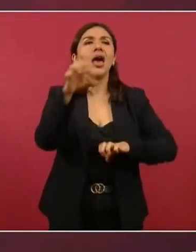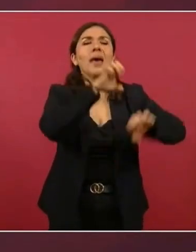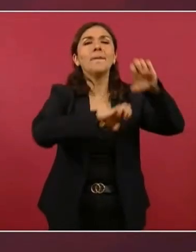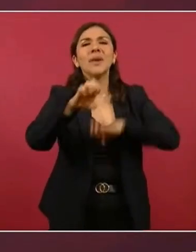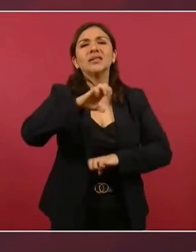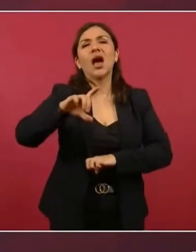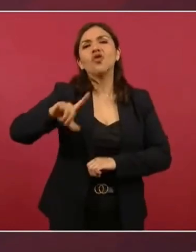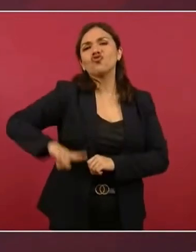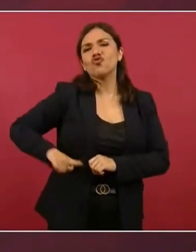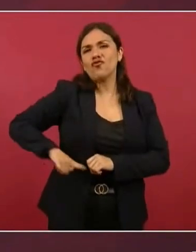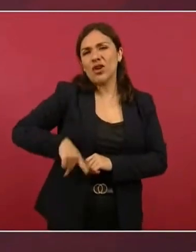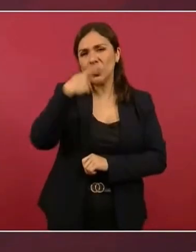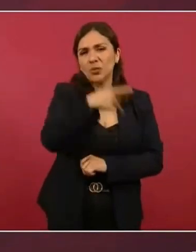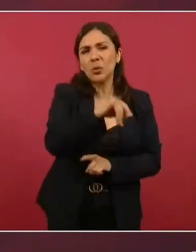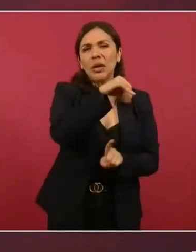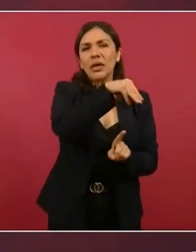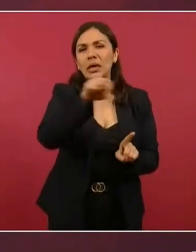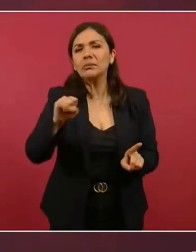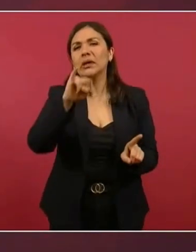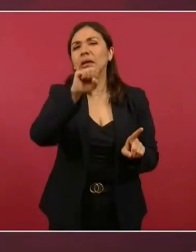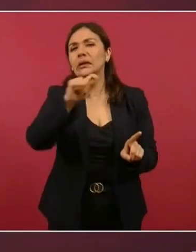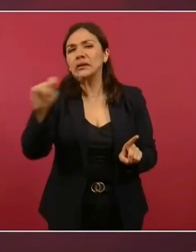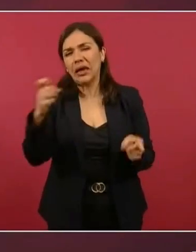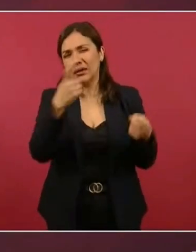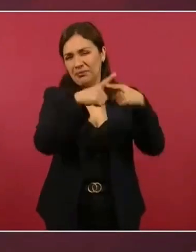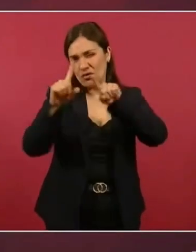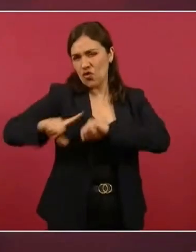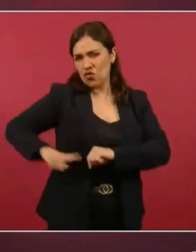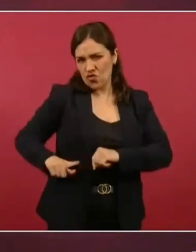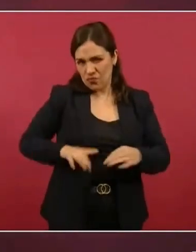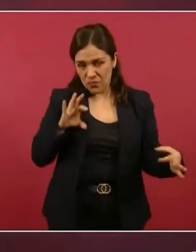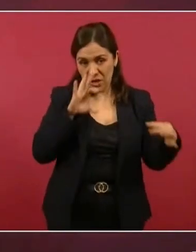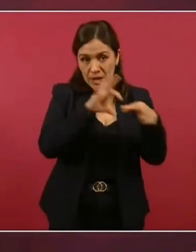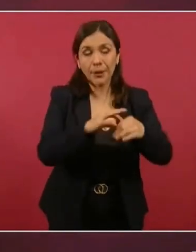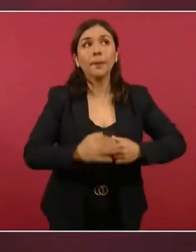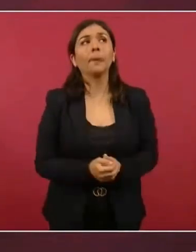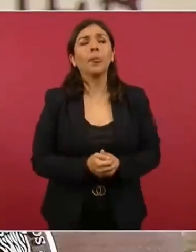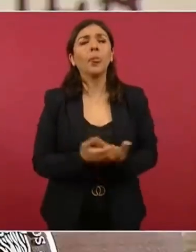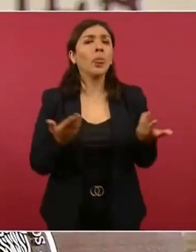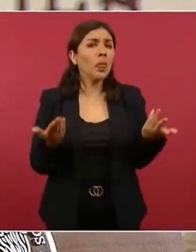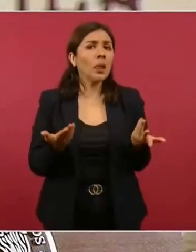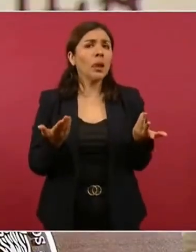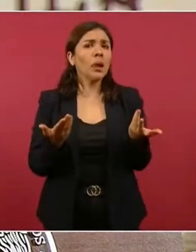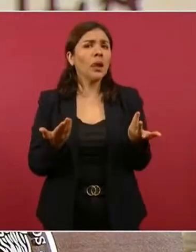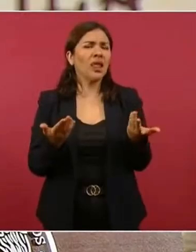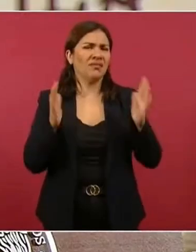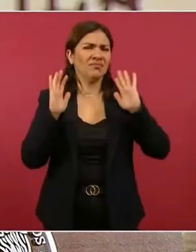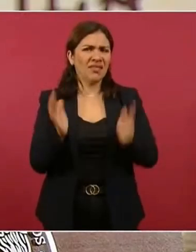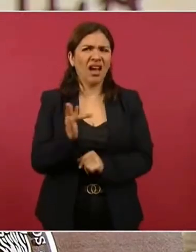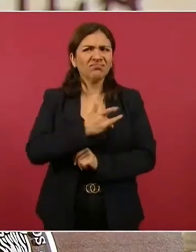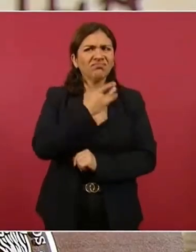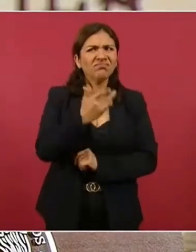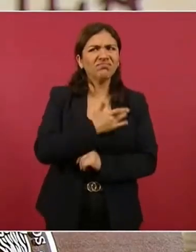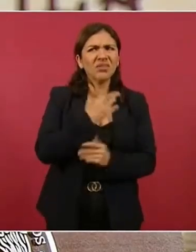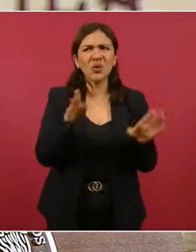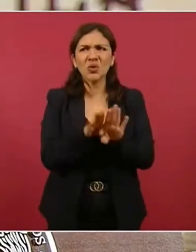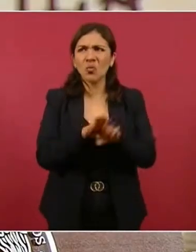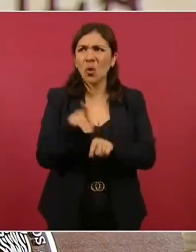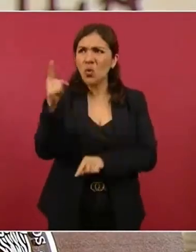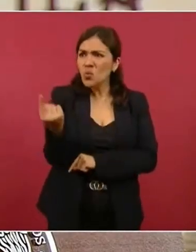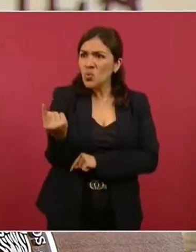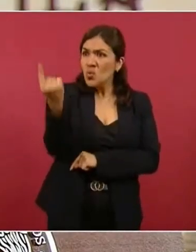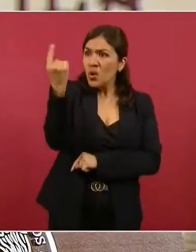salud, a las instituciones públicas. Entre otras razones, ya era inquietante que hubiera un